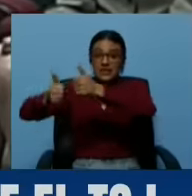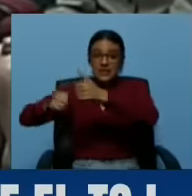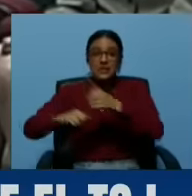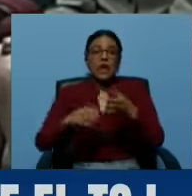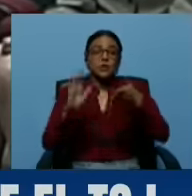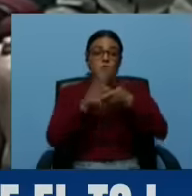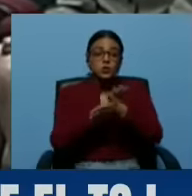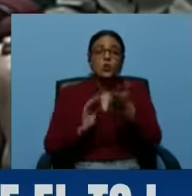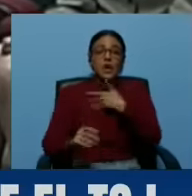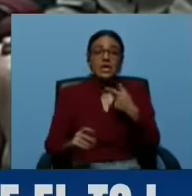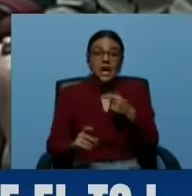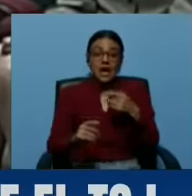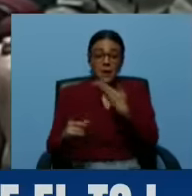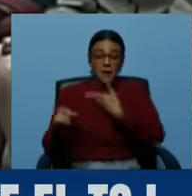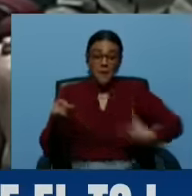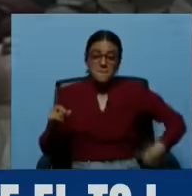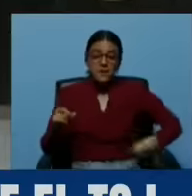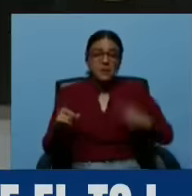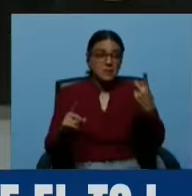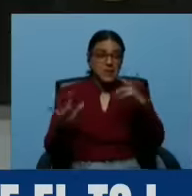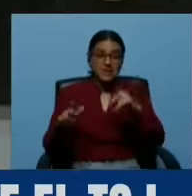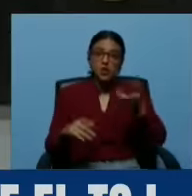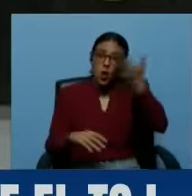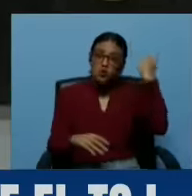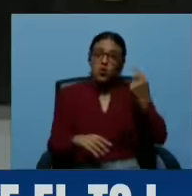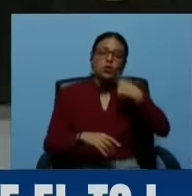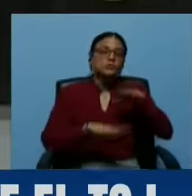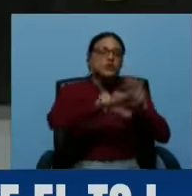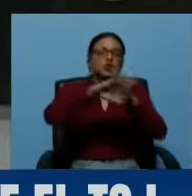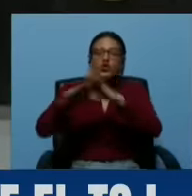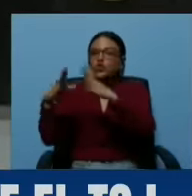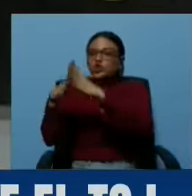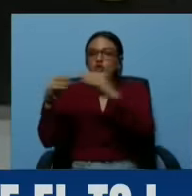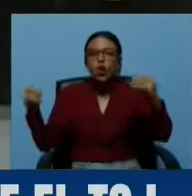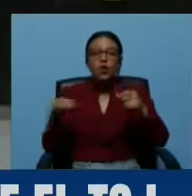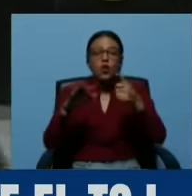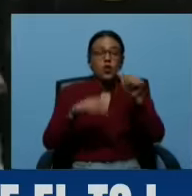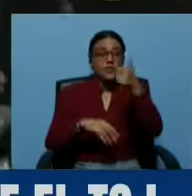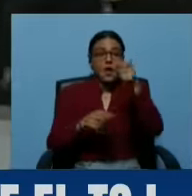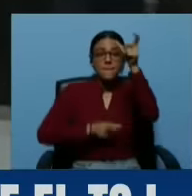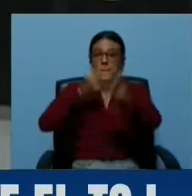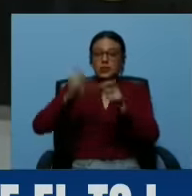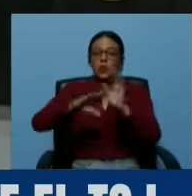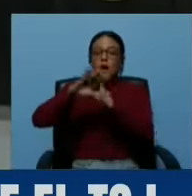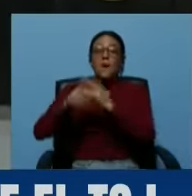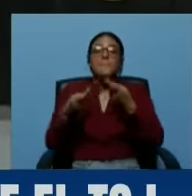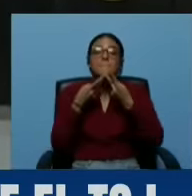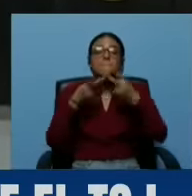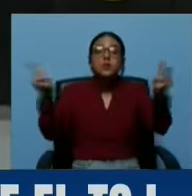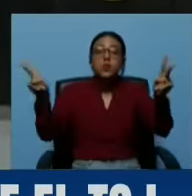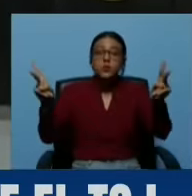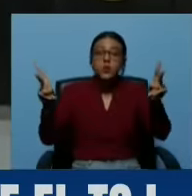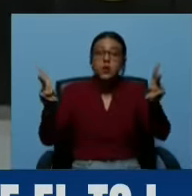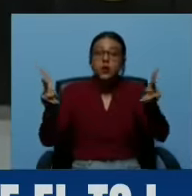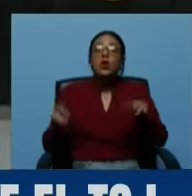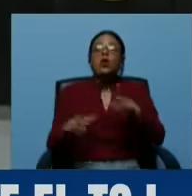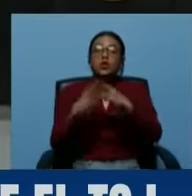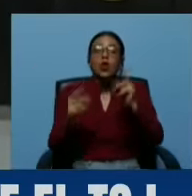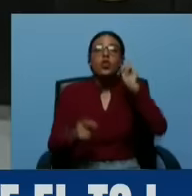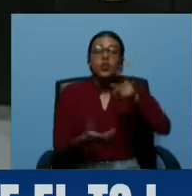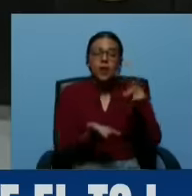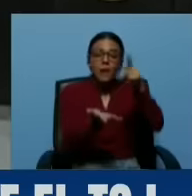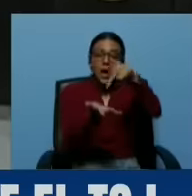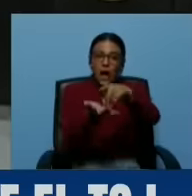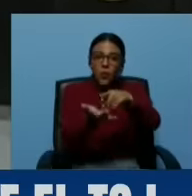del 28 de julio. Fue una convocatoria que se hizo pública, es decir, fueron notificados que debían